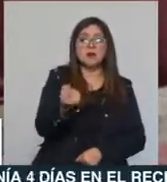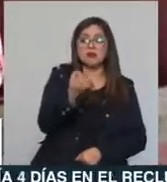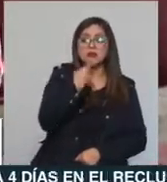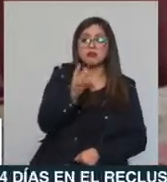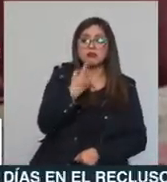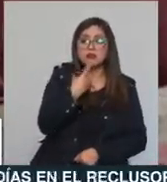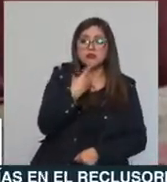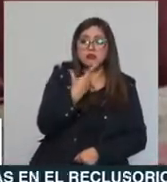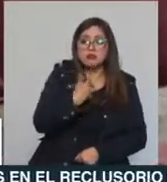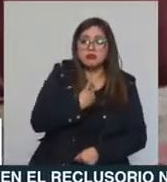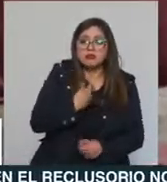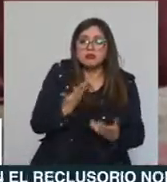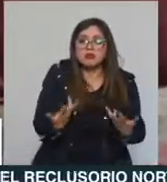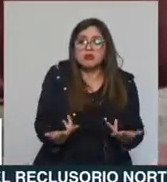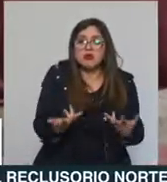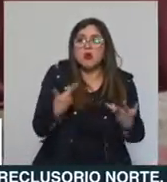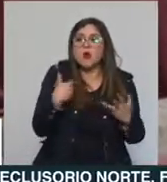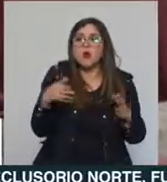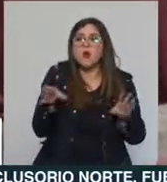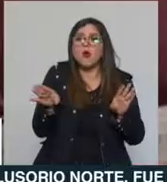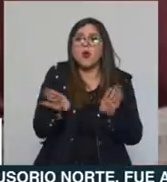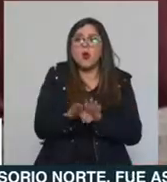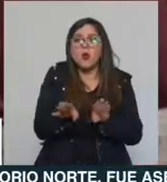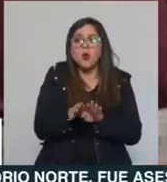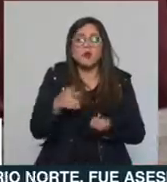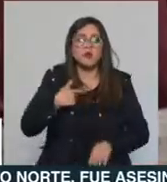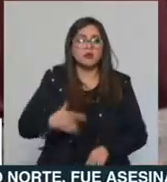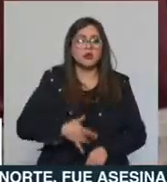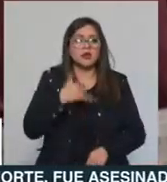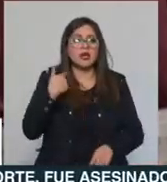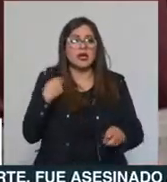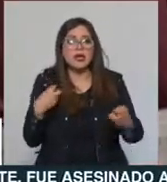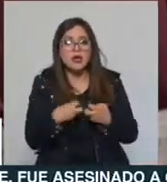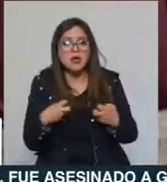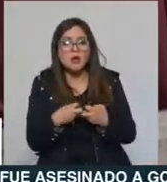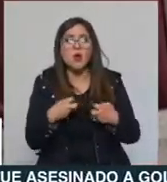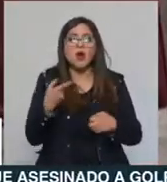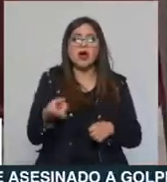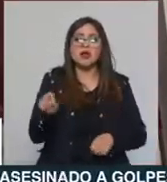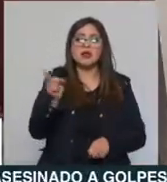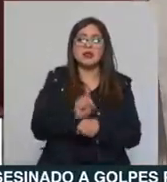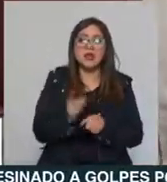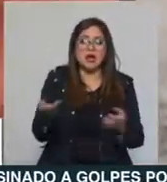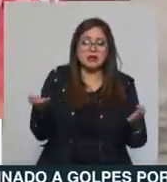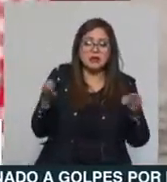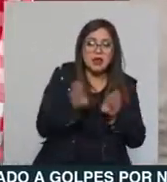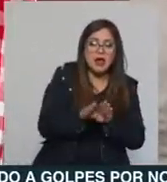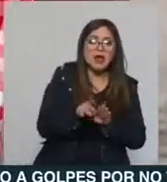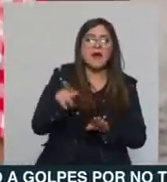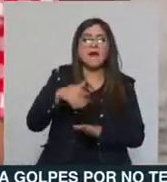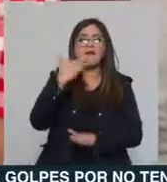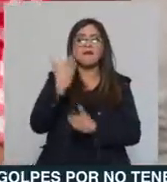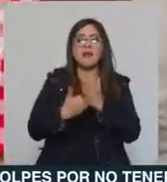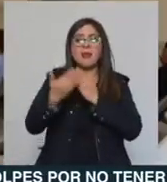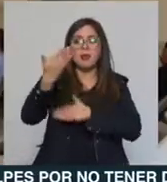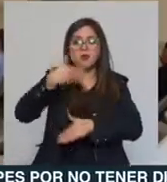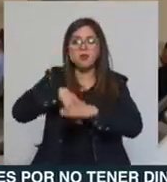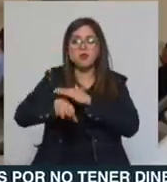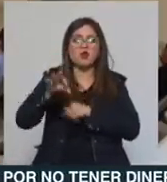pues todo el mundo estaba como un poco nervioso de que se iban a cerrar, que ya no íbamos a tener consultas ni nada por el